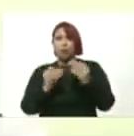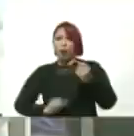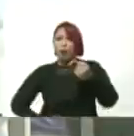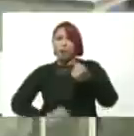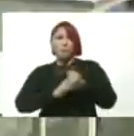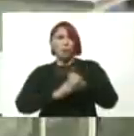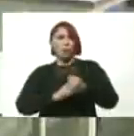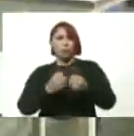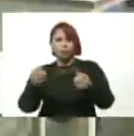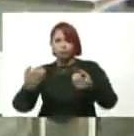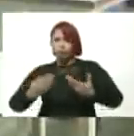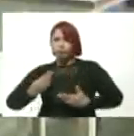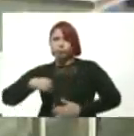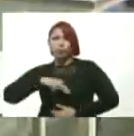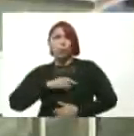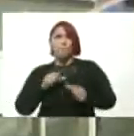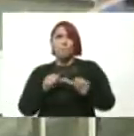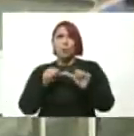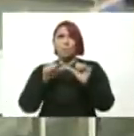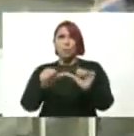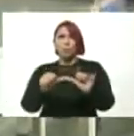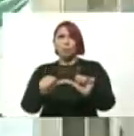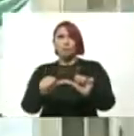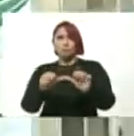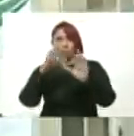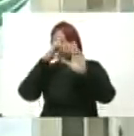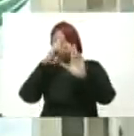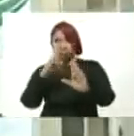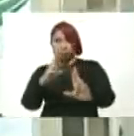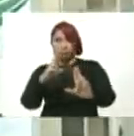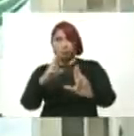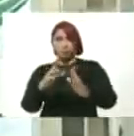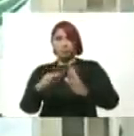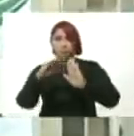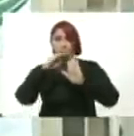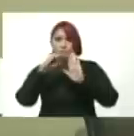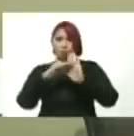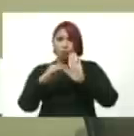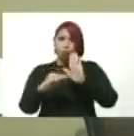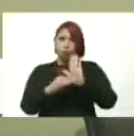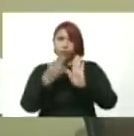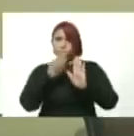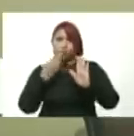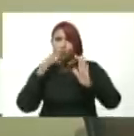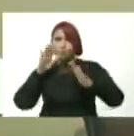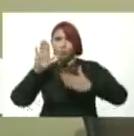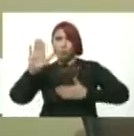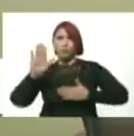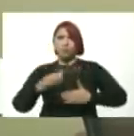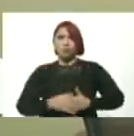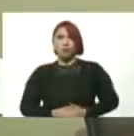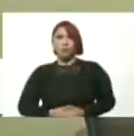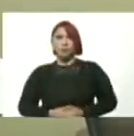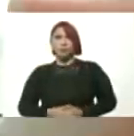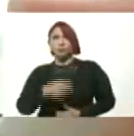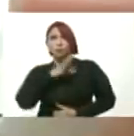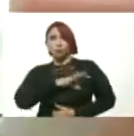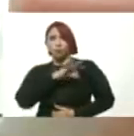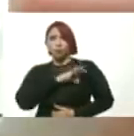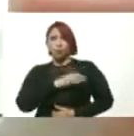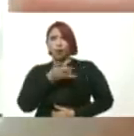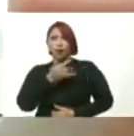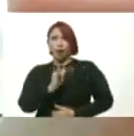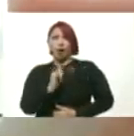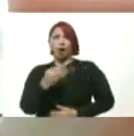para nosotros continuar cumpliendo con ese compromiso este social que establece la